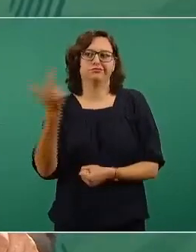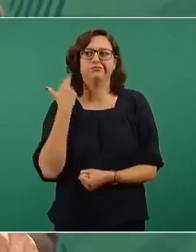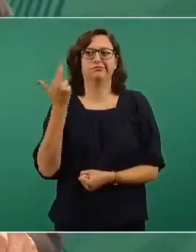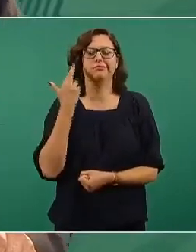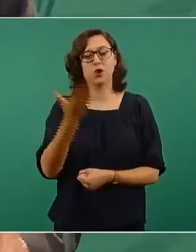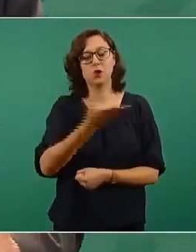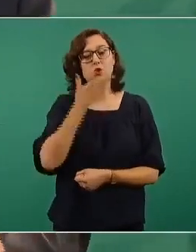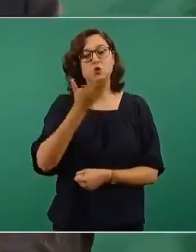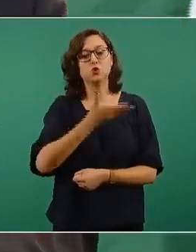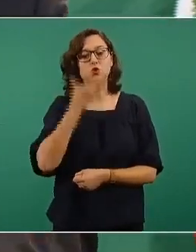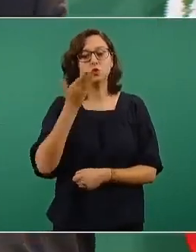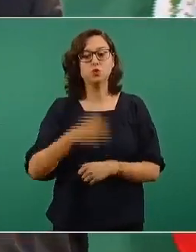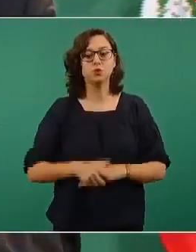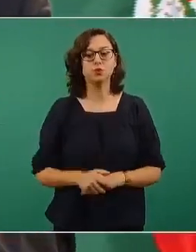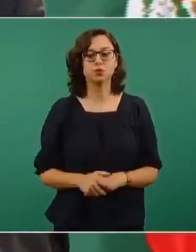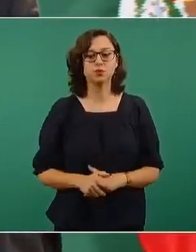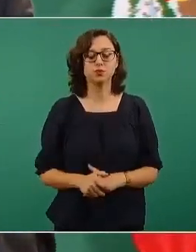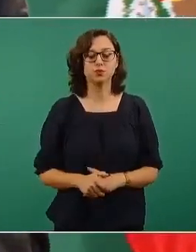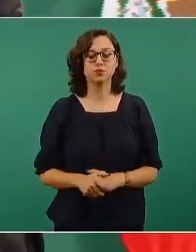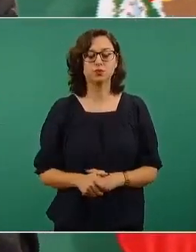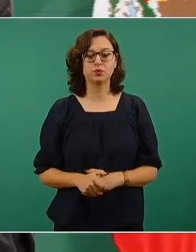Bueno, entonces dicen